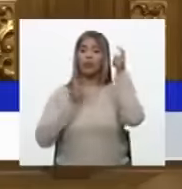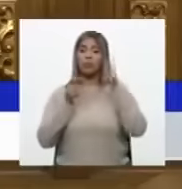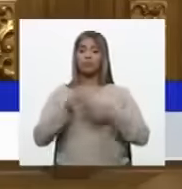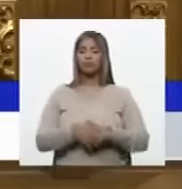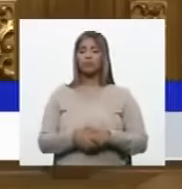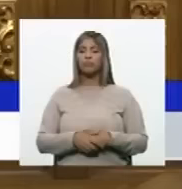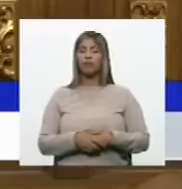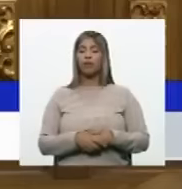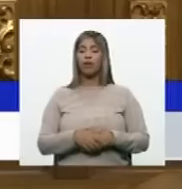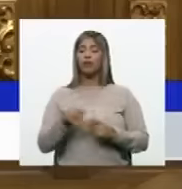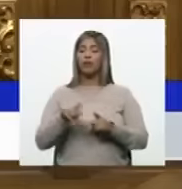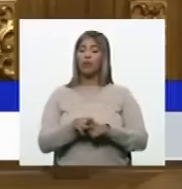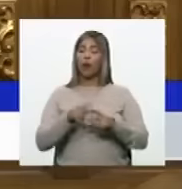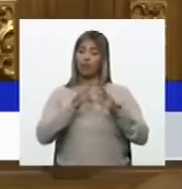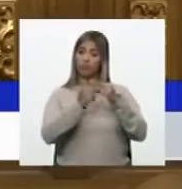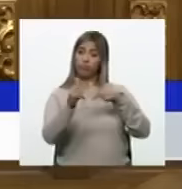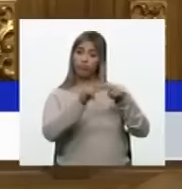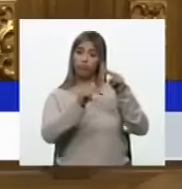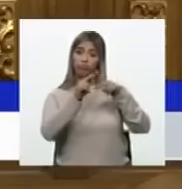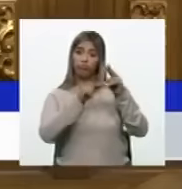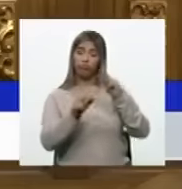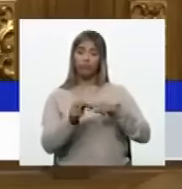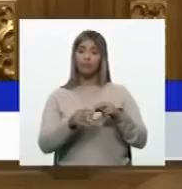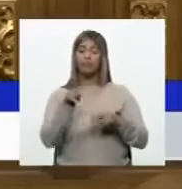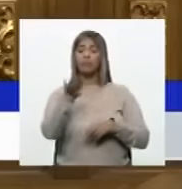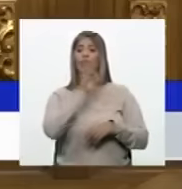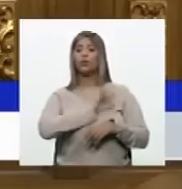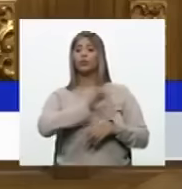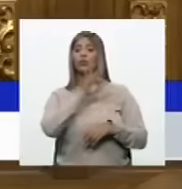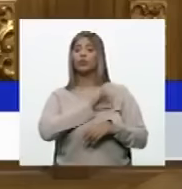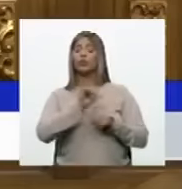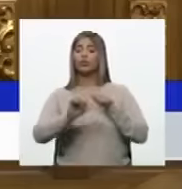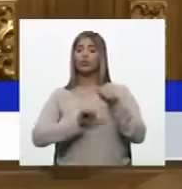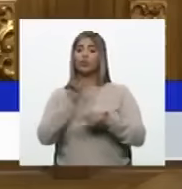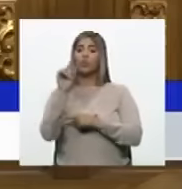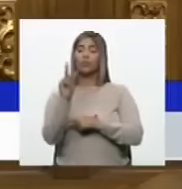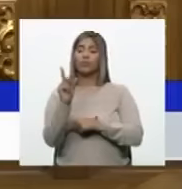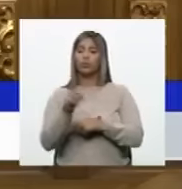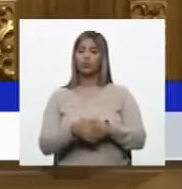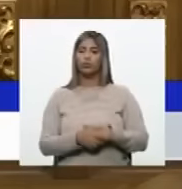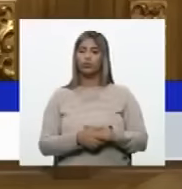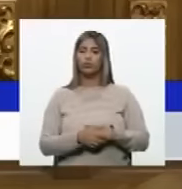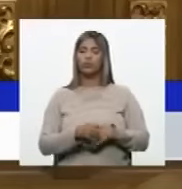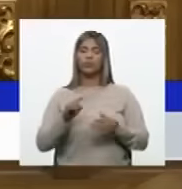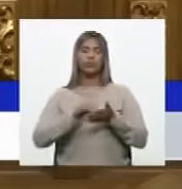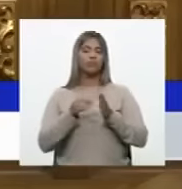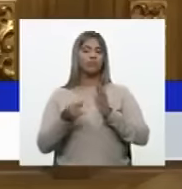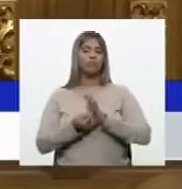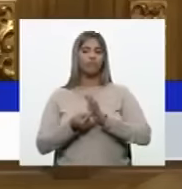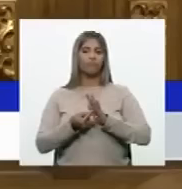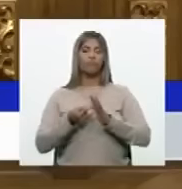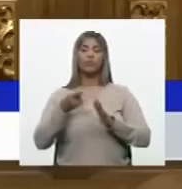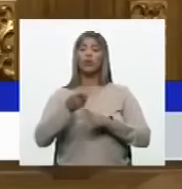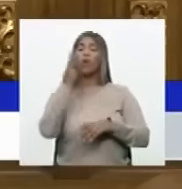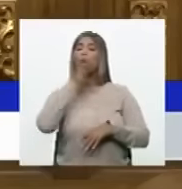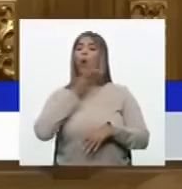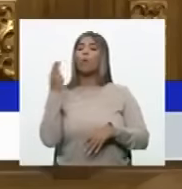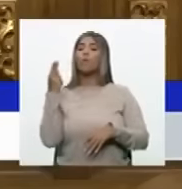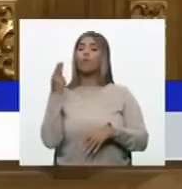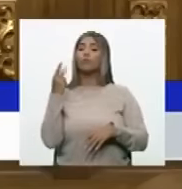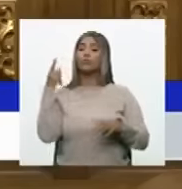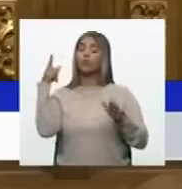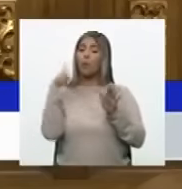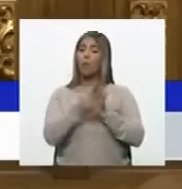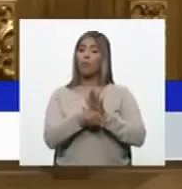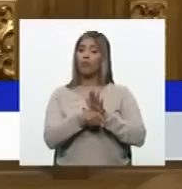Chávez para la construcción del socialismo del siglo XXI, que implique el compromiso de